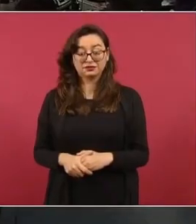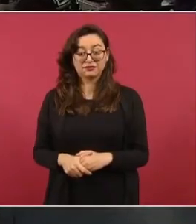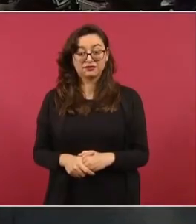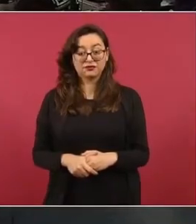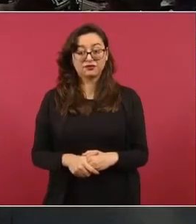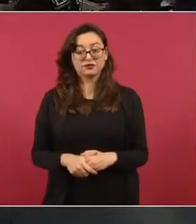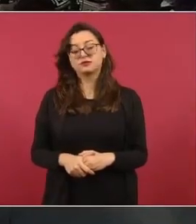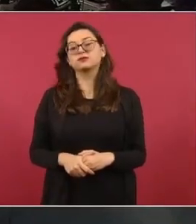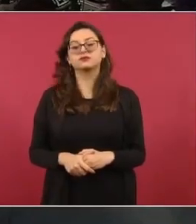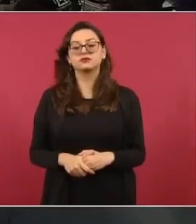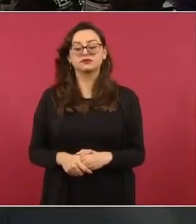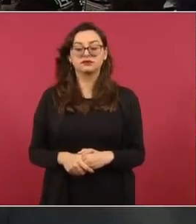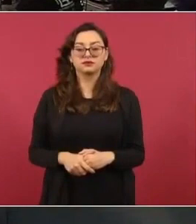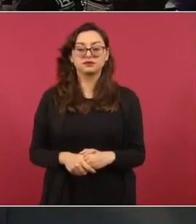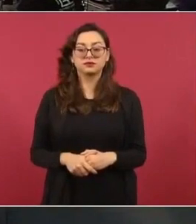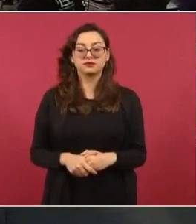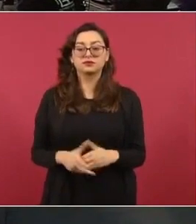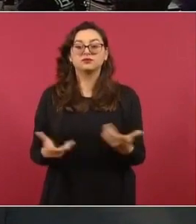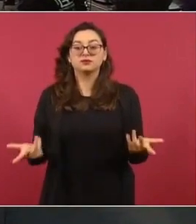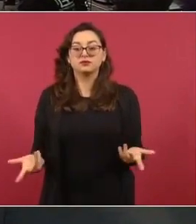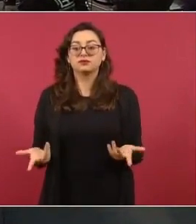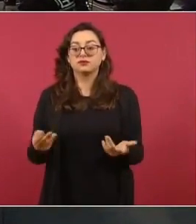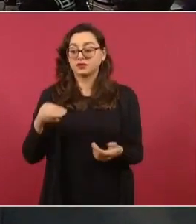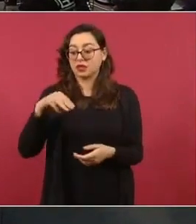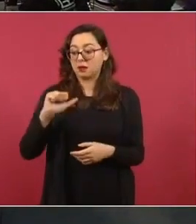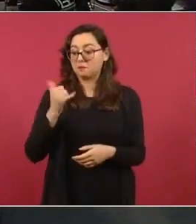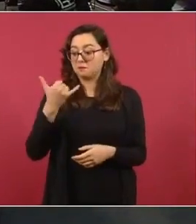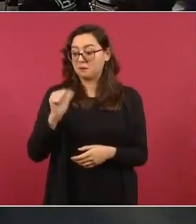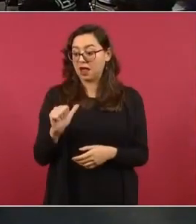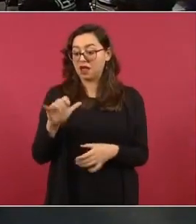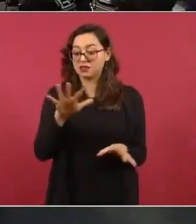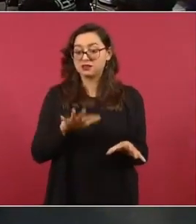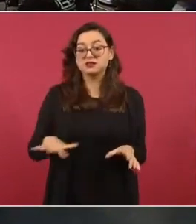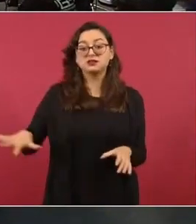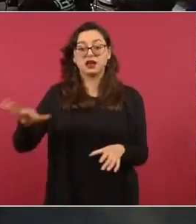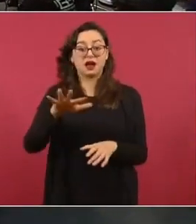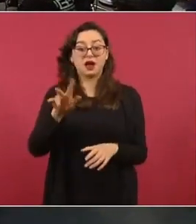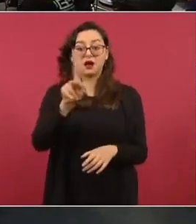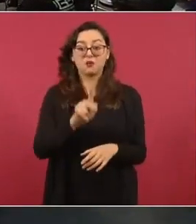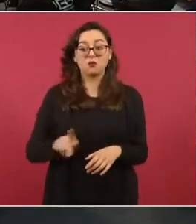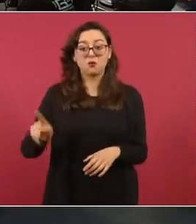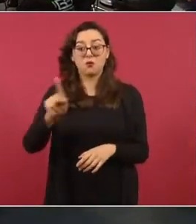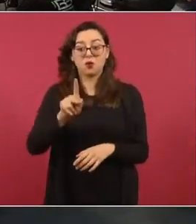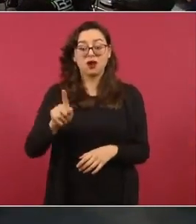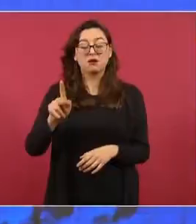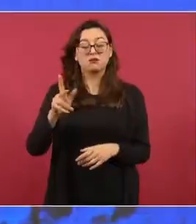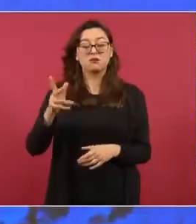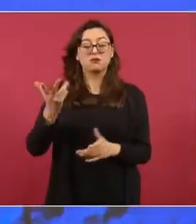florecimiento de la cultura maya, todo esto quedó